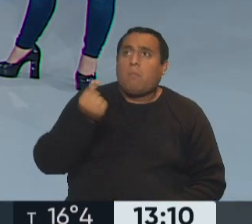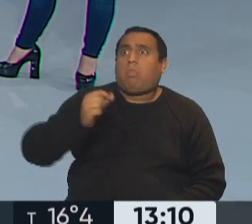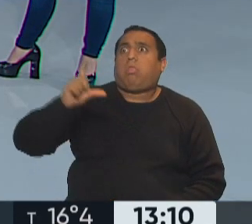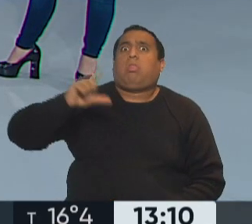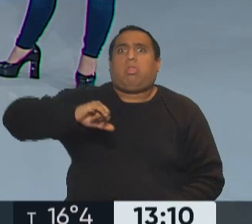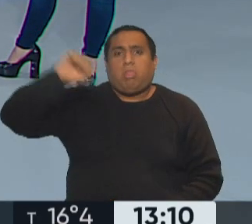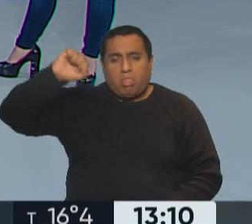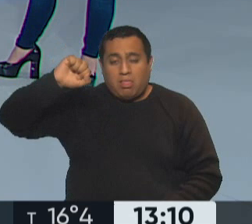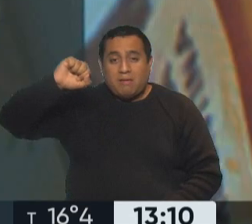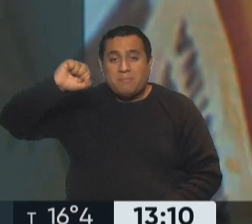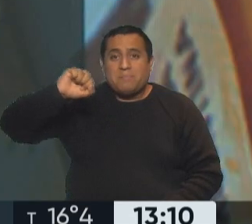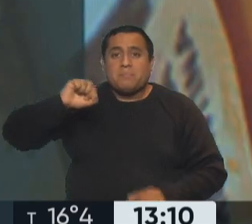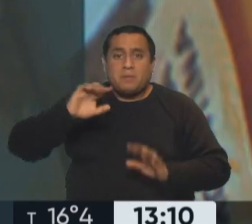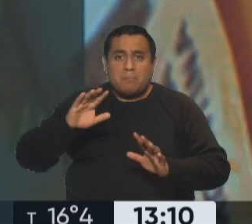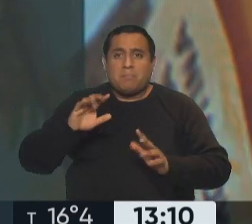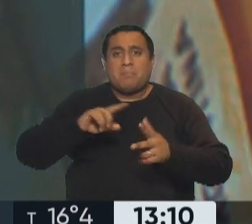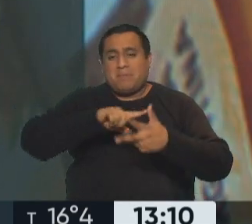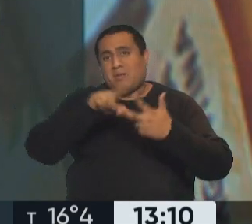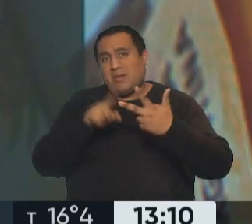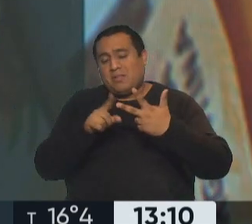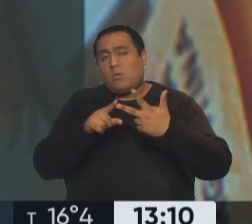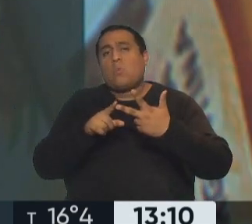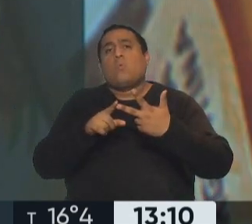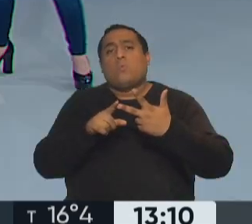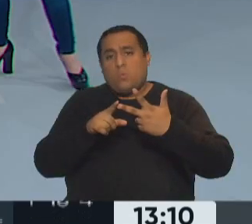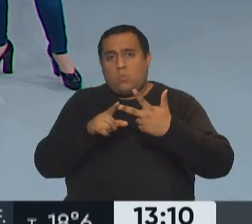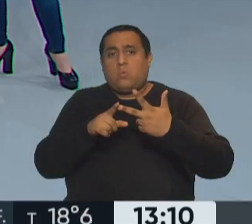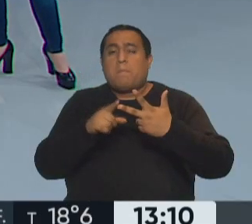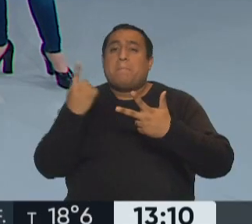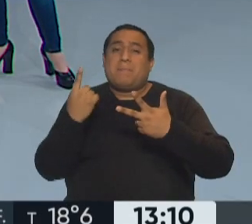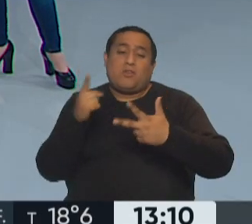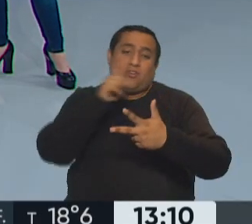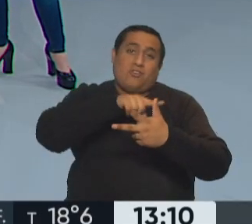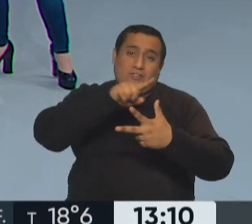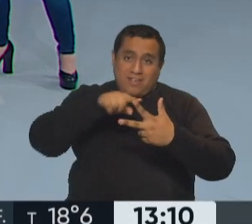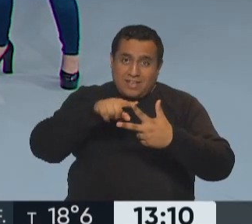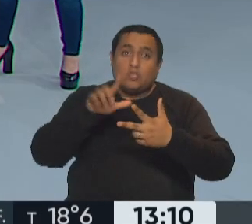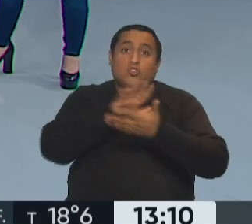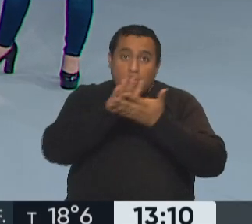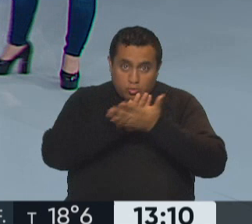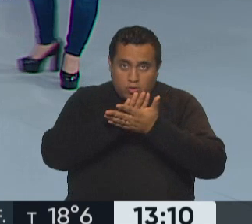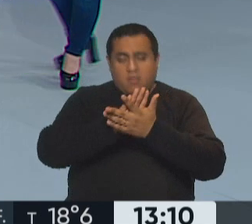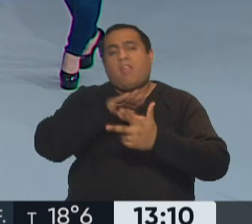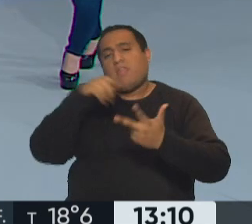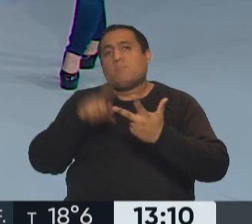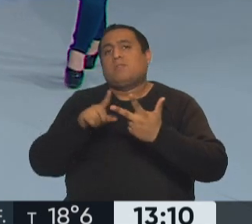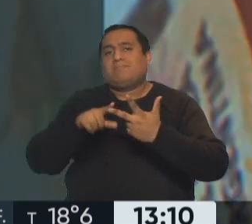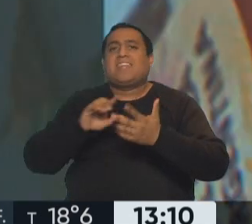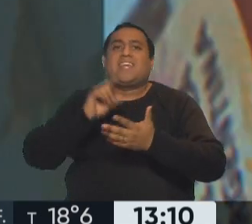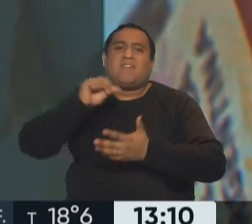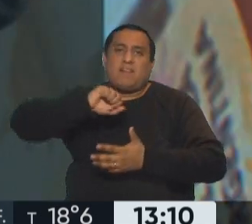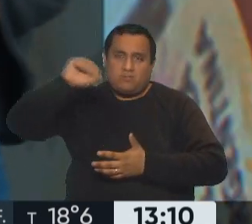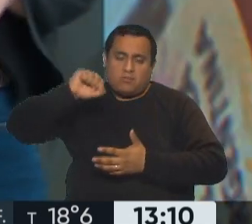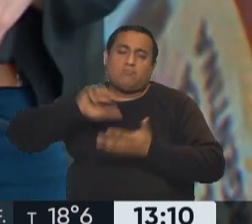urgente se antepone a lo importante en momentos como estos. Por eso hay que resolver el problema 1 y 2 para poder encarar también con mucha